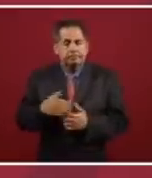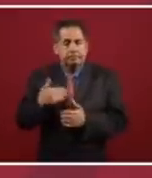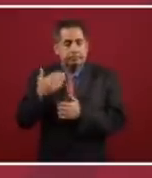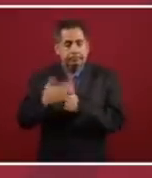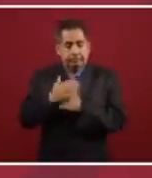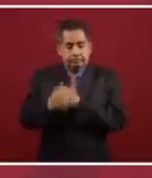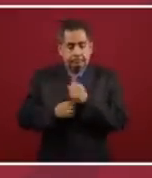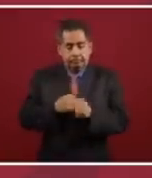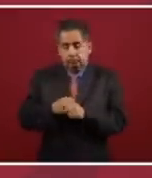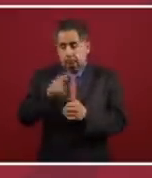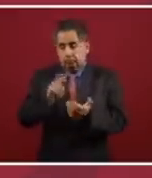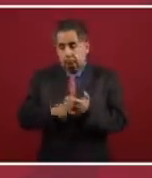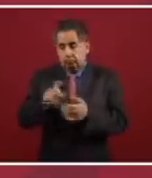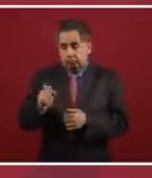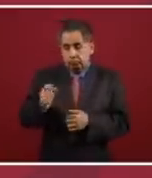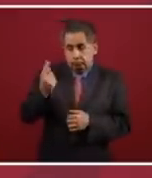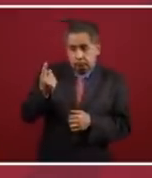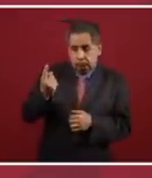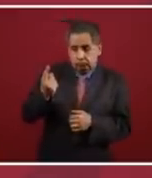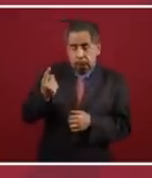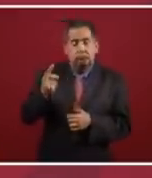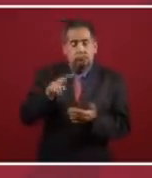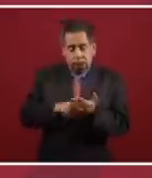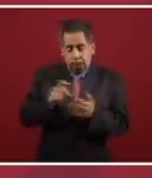21 esté funcionando